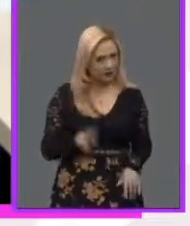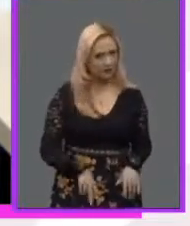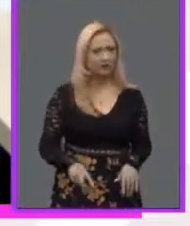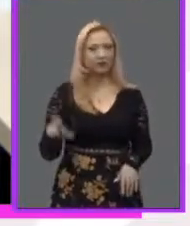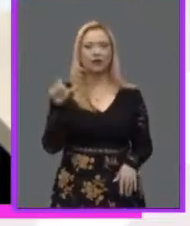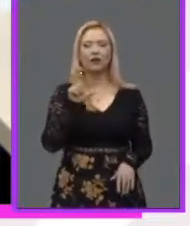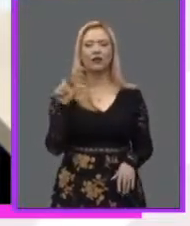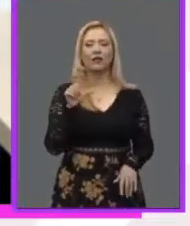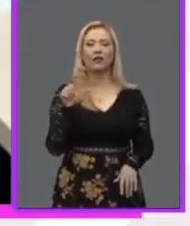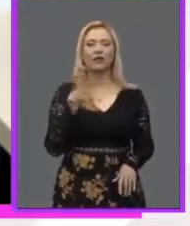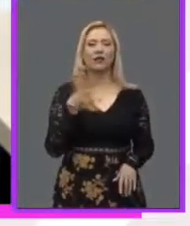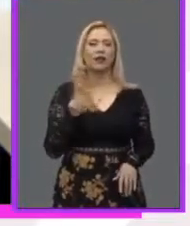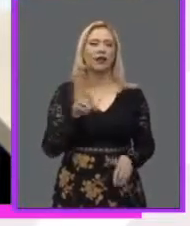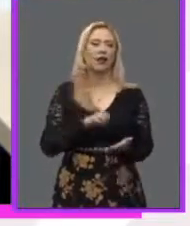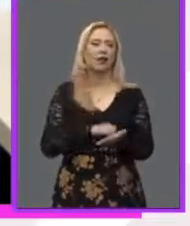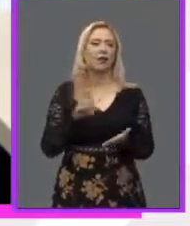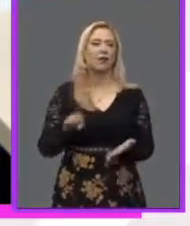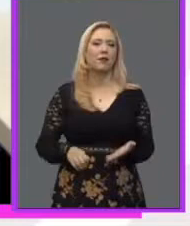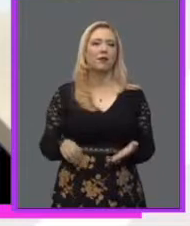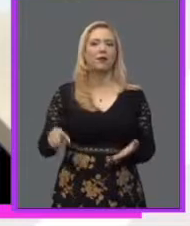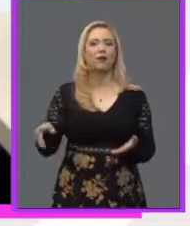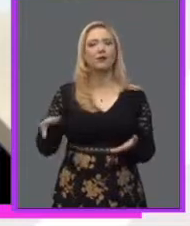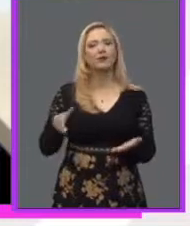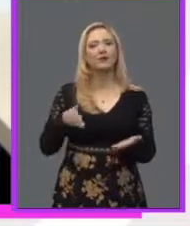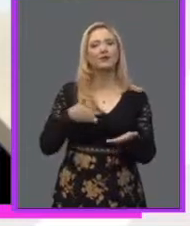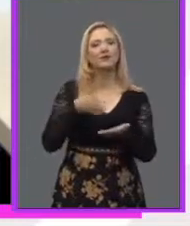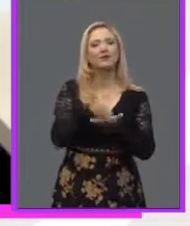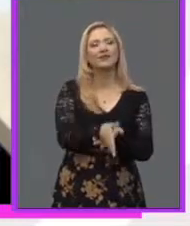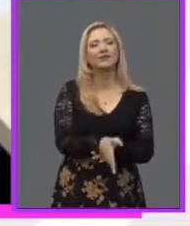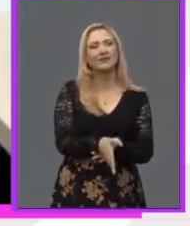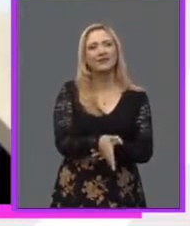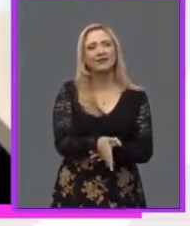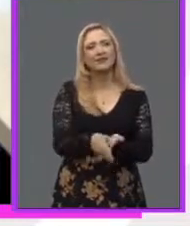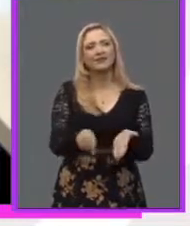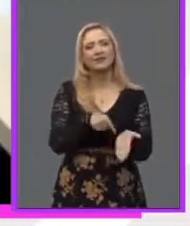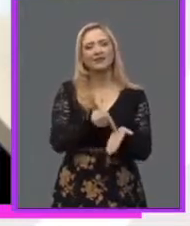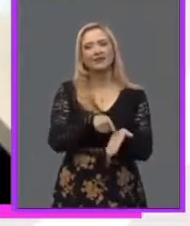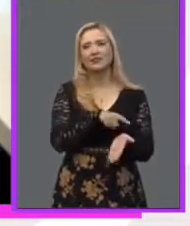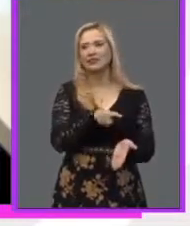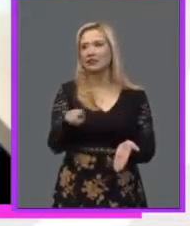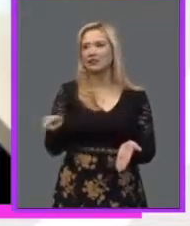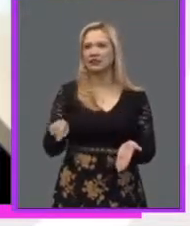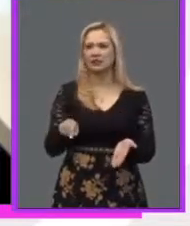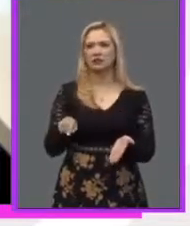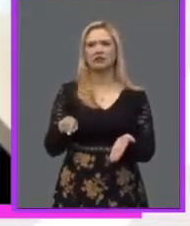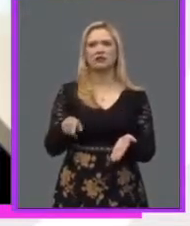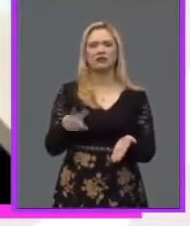llega a un barrio una tienda donde se vende avocado toast, es que ya empezó un proceso de